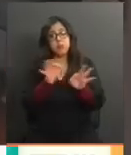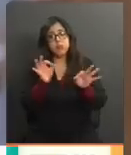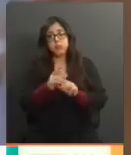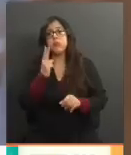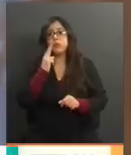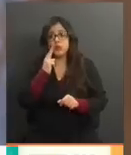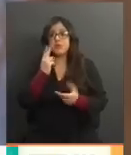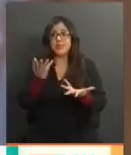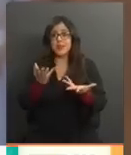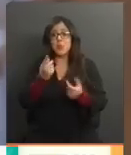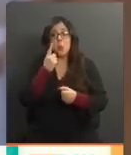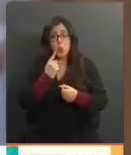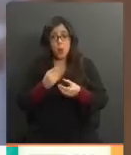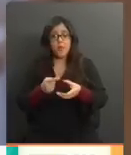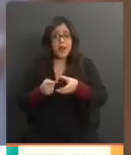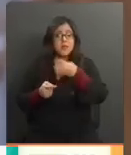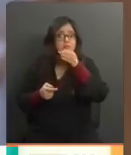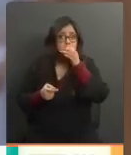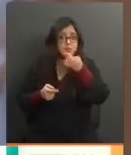degustar.